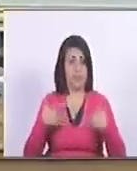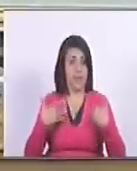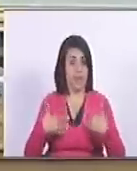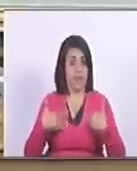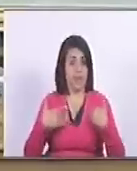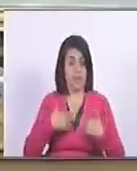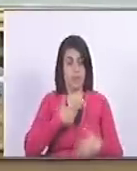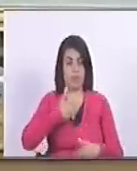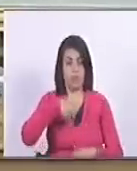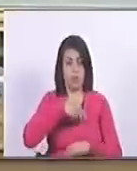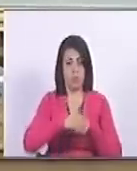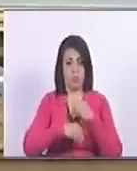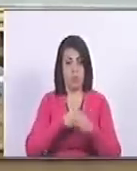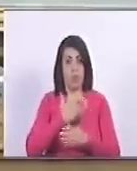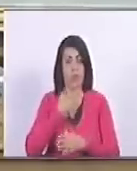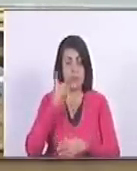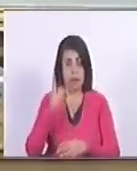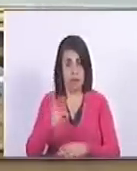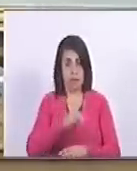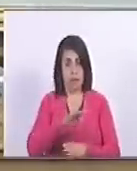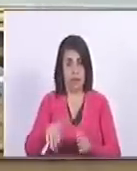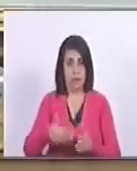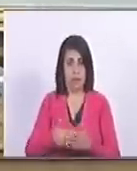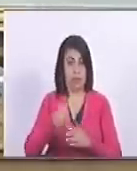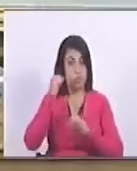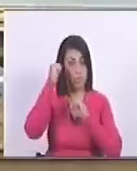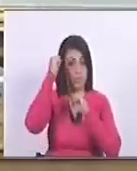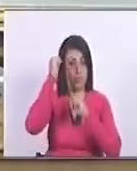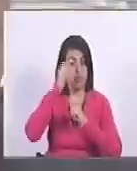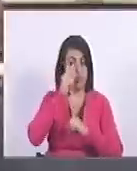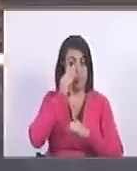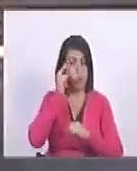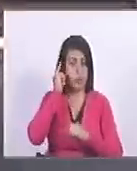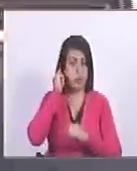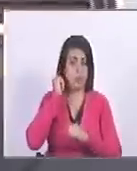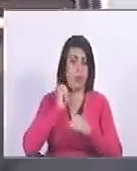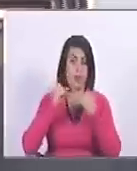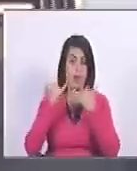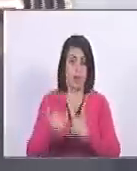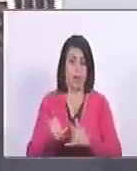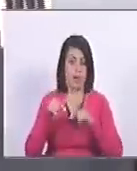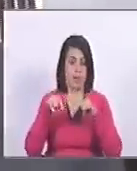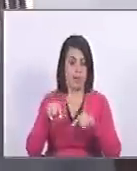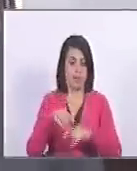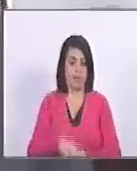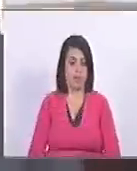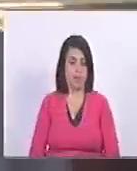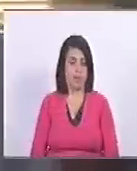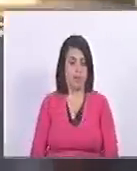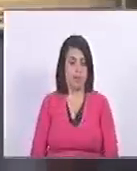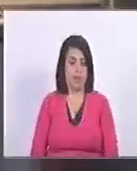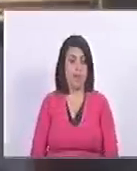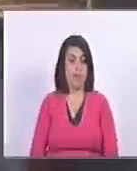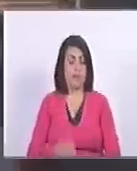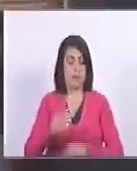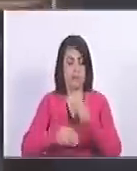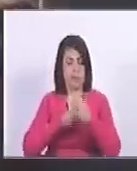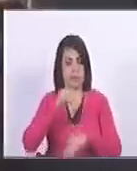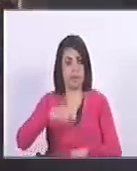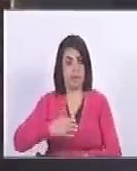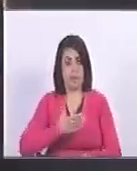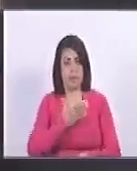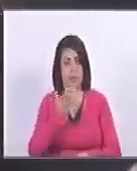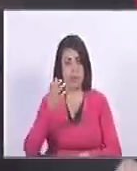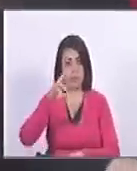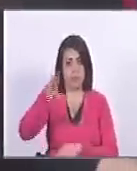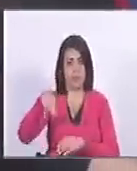estábamos nosotros, debían estar los héroes y las heroínas que en el recinto donde ellos interpretaron el